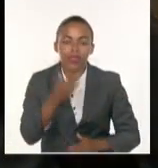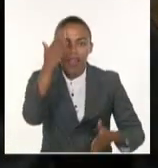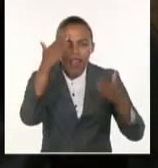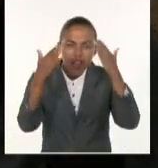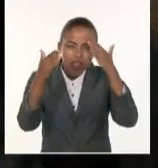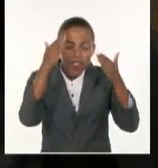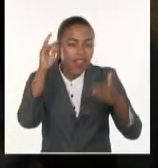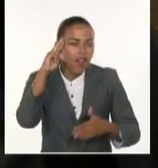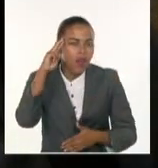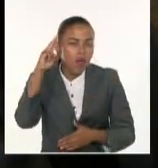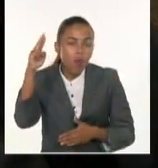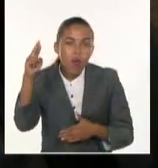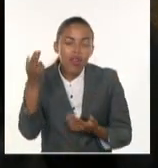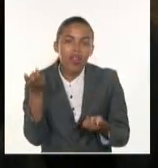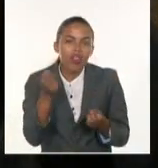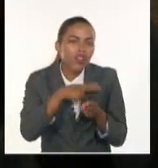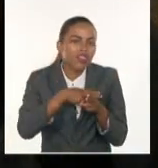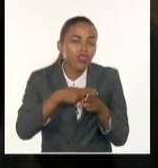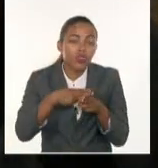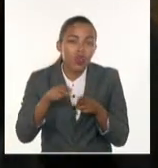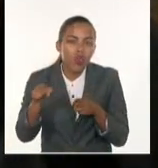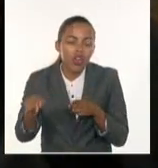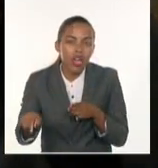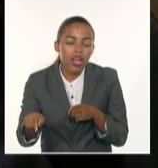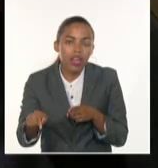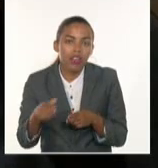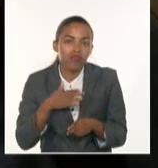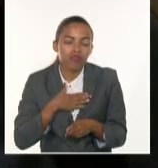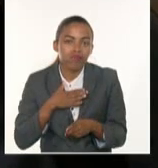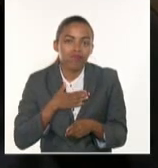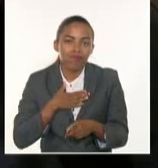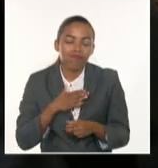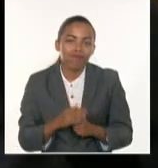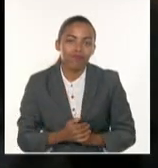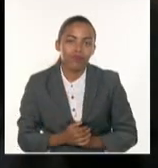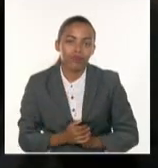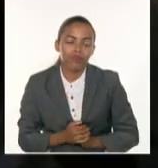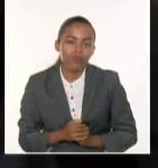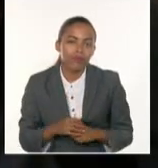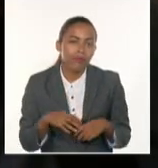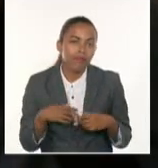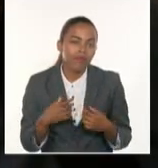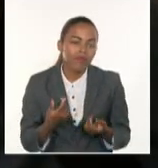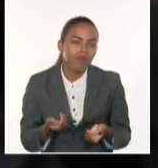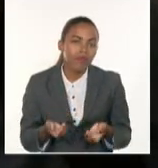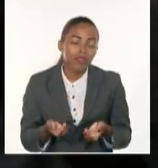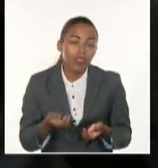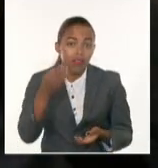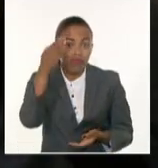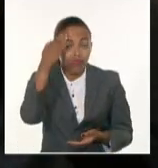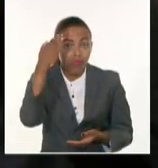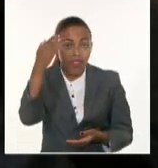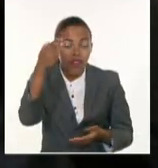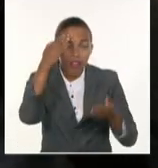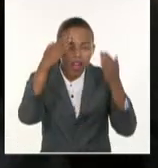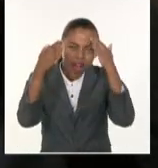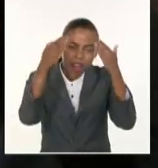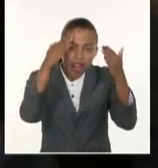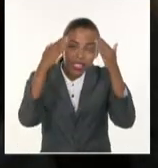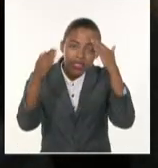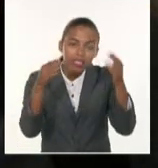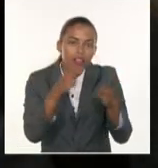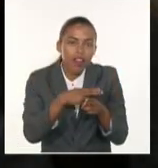a pesar de todo, como te digo, siempre marcó, y nada, le agradecería todo lo que ha hecho y que